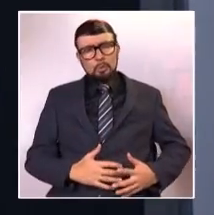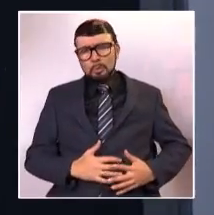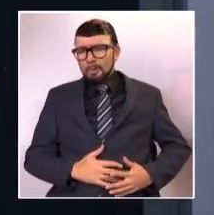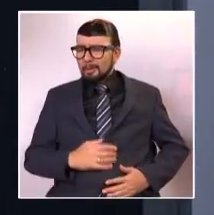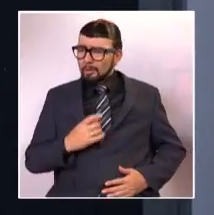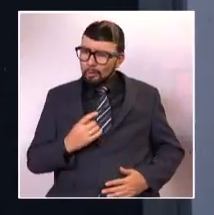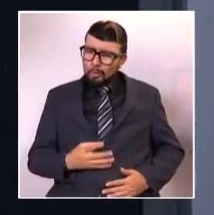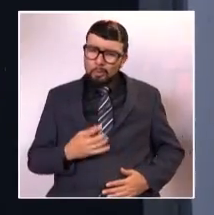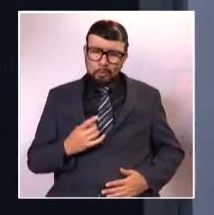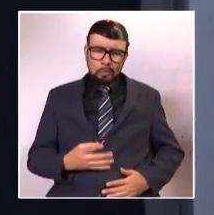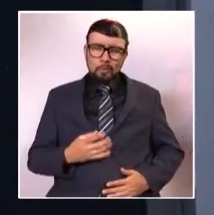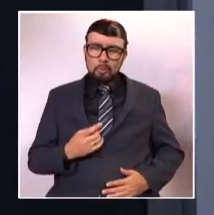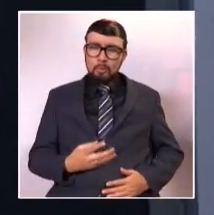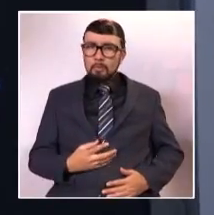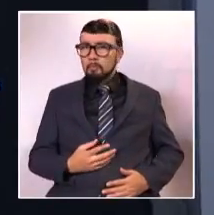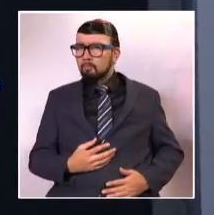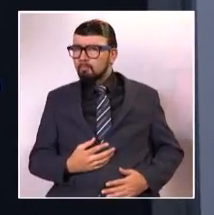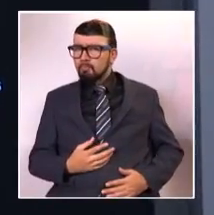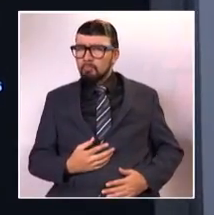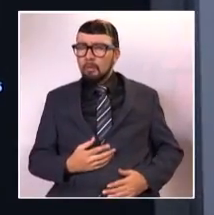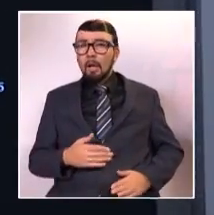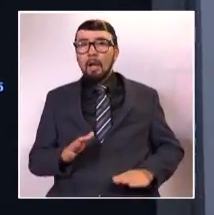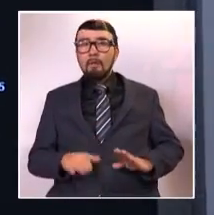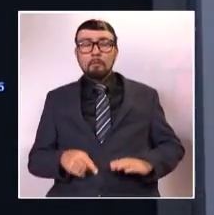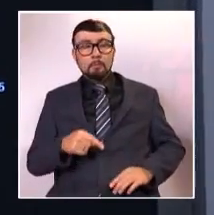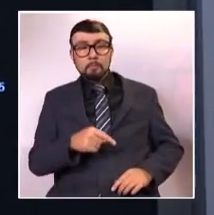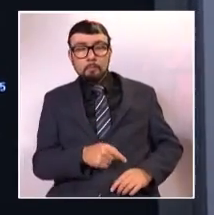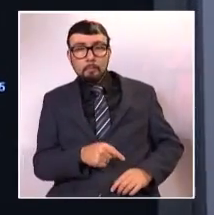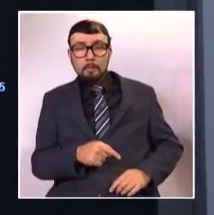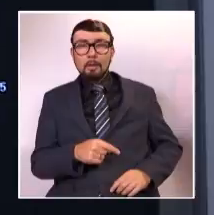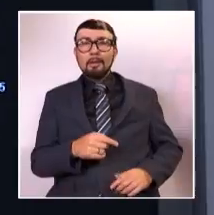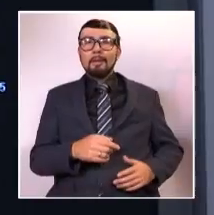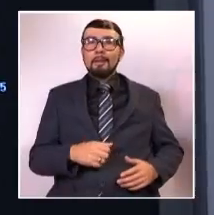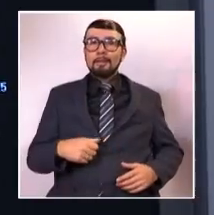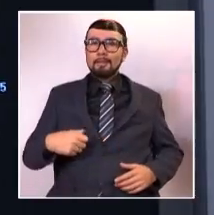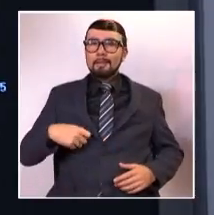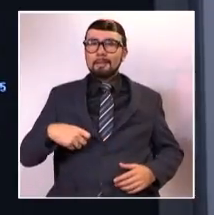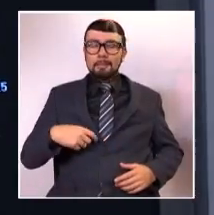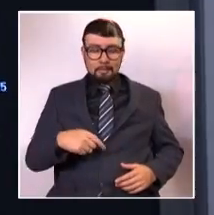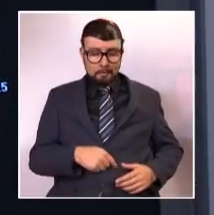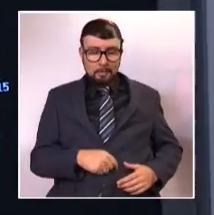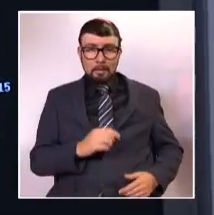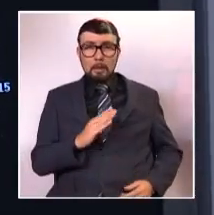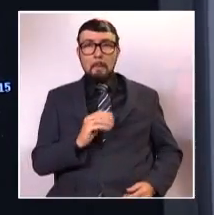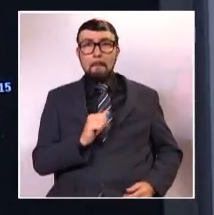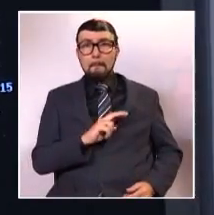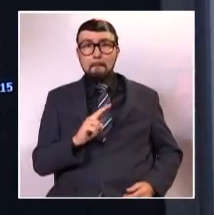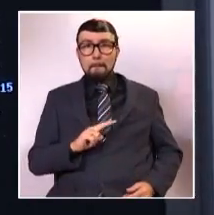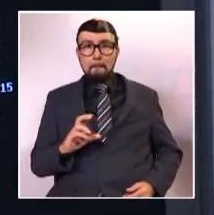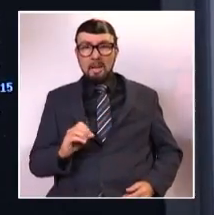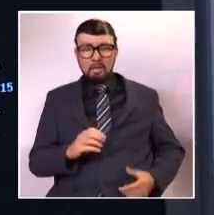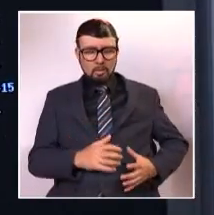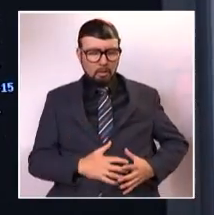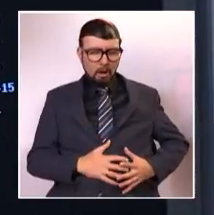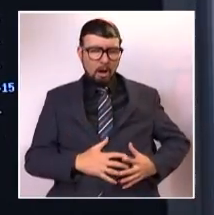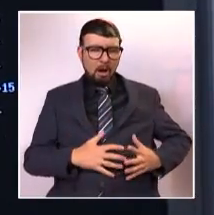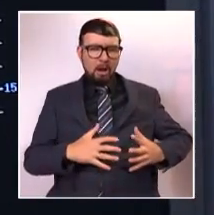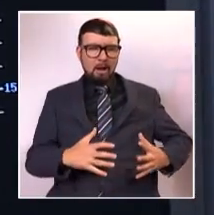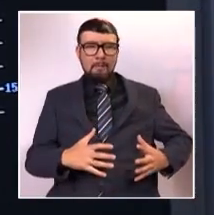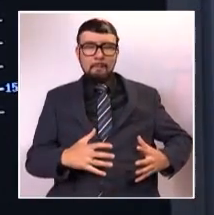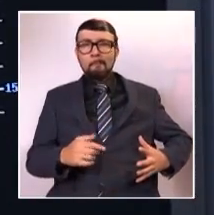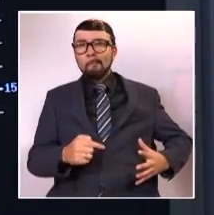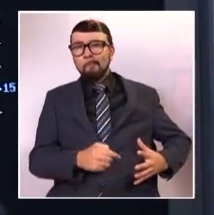izquierdo, y muchas veces es porque hay una esplenomegalia, es decir, un vaso grande. Y